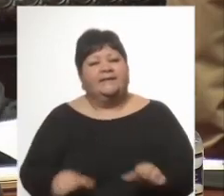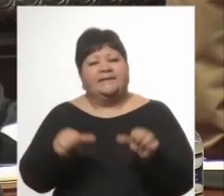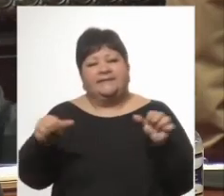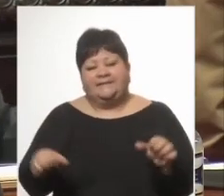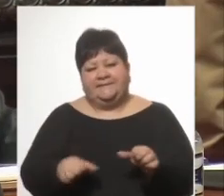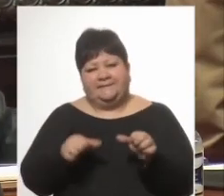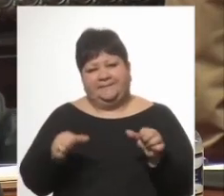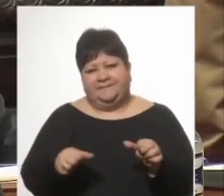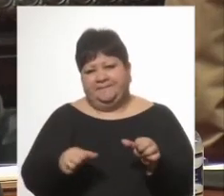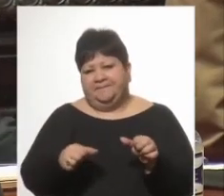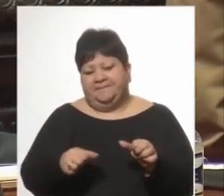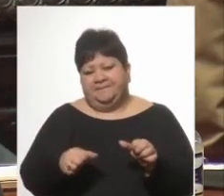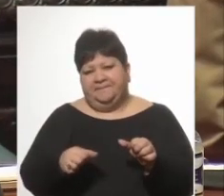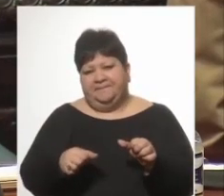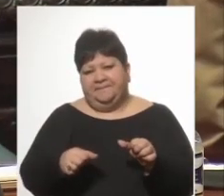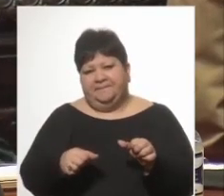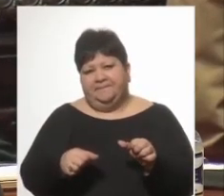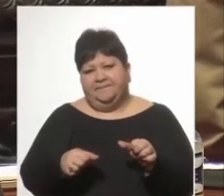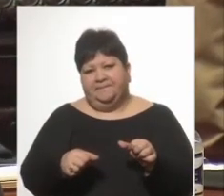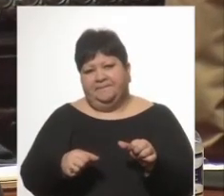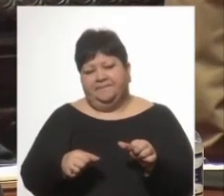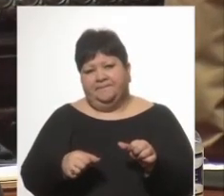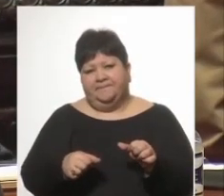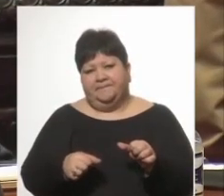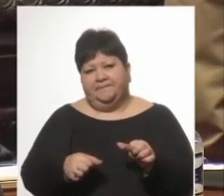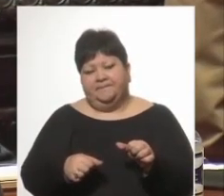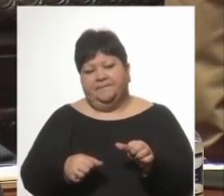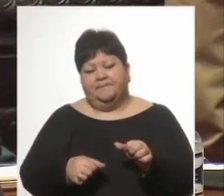nunca he tenido.